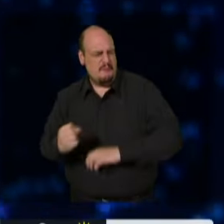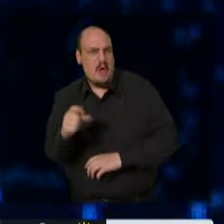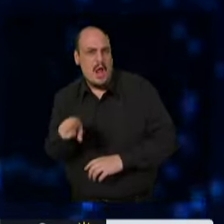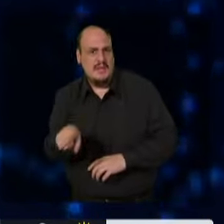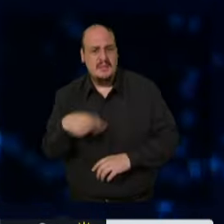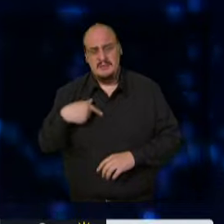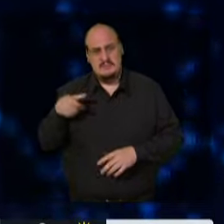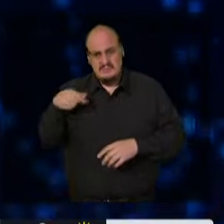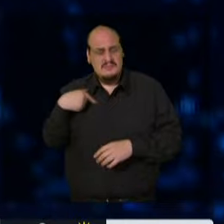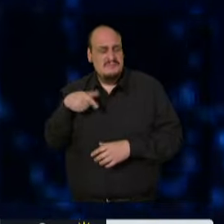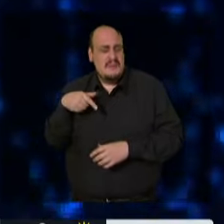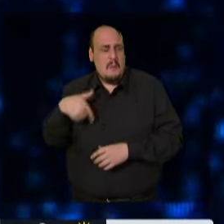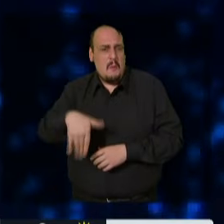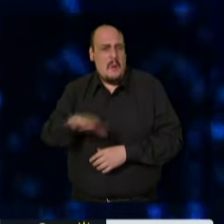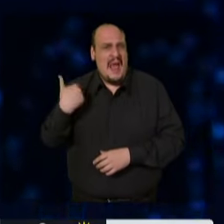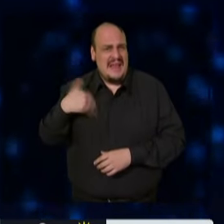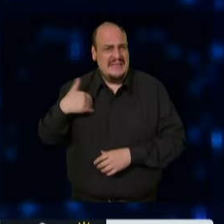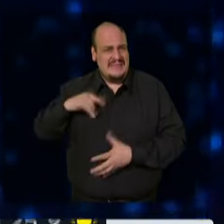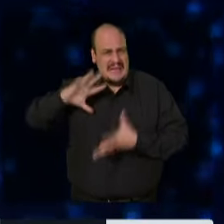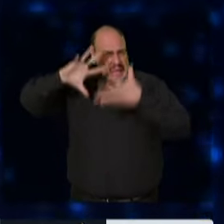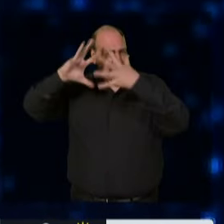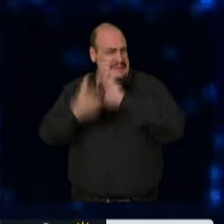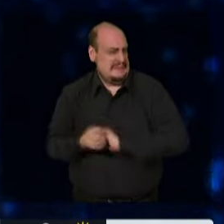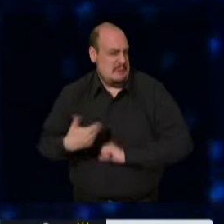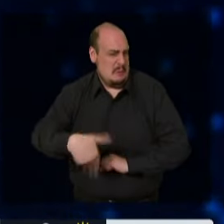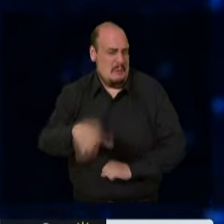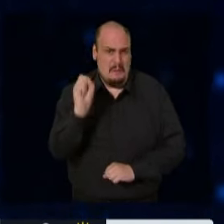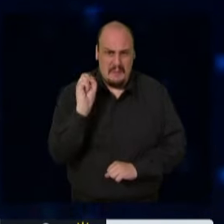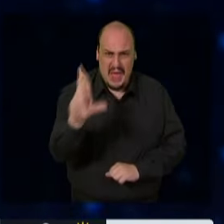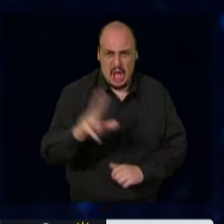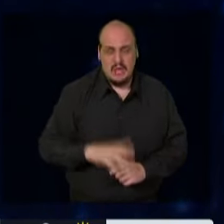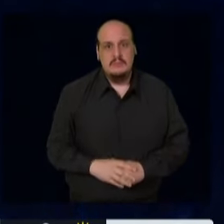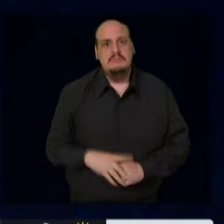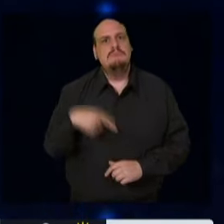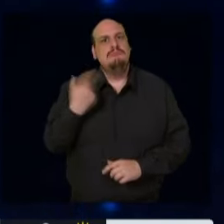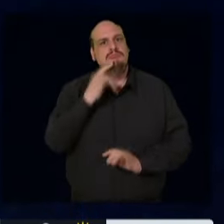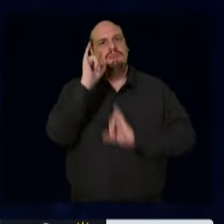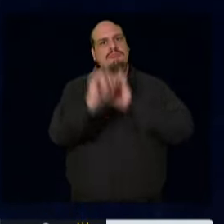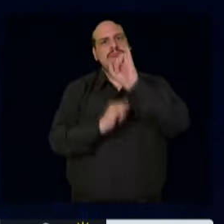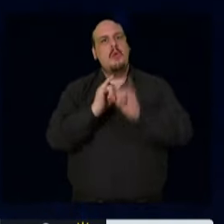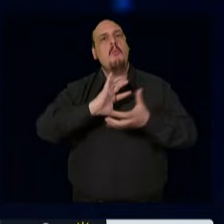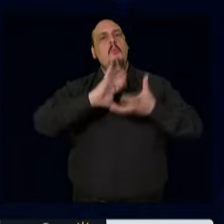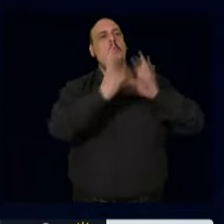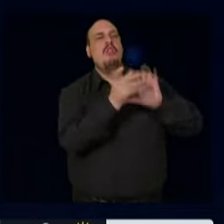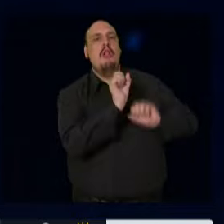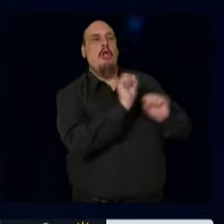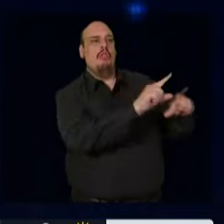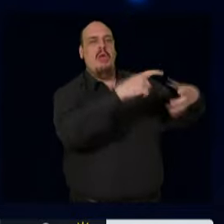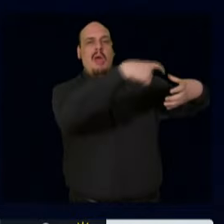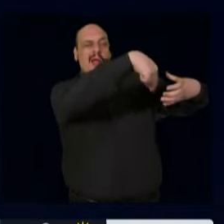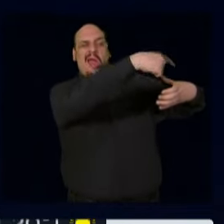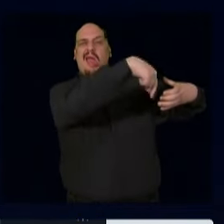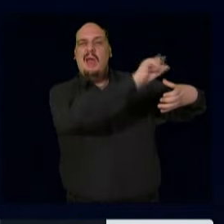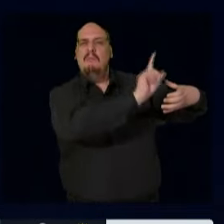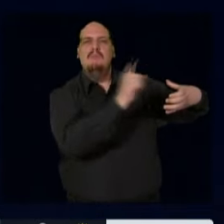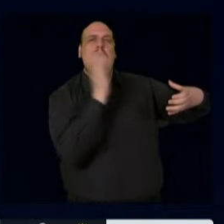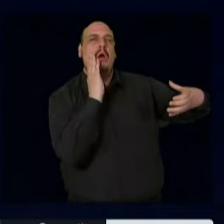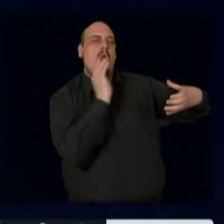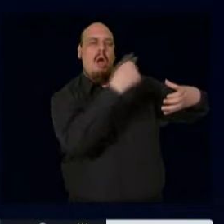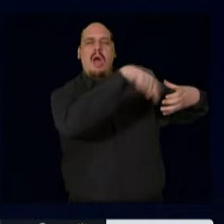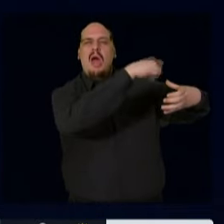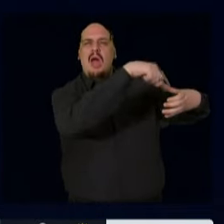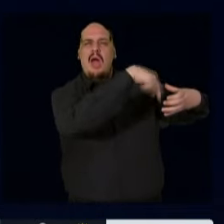camino a la peor crisis de la historia argentina. Esto se explica por lo que nosotros llamamos el modelo de la casta. El modelo de la casta parte